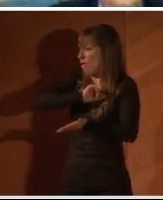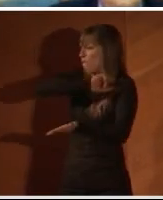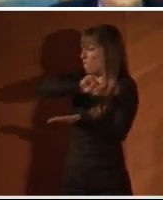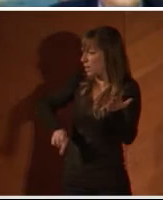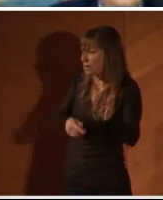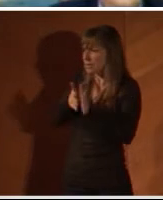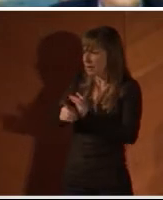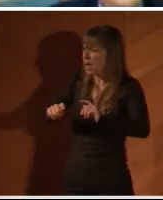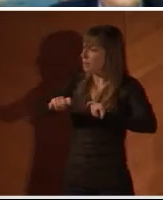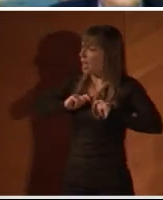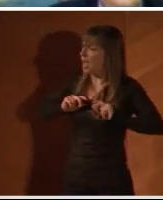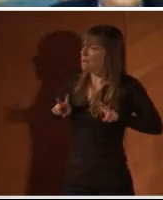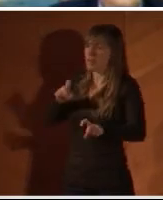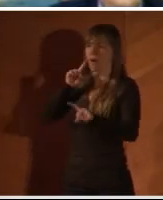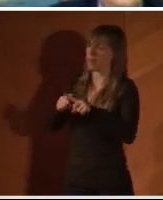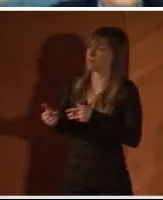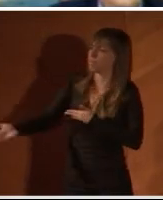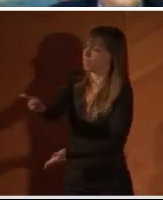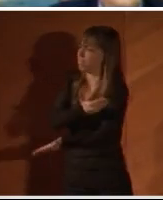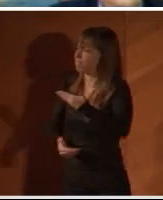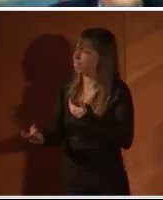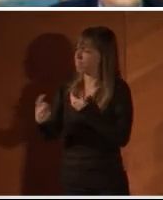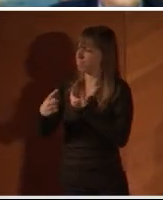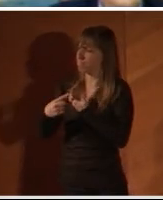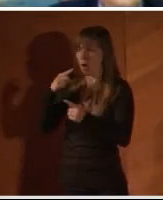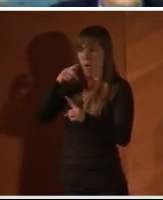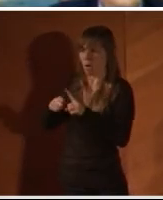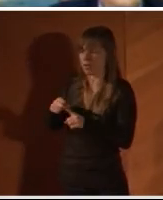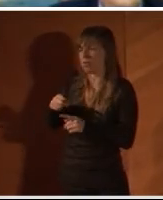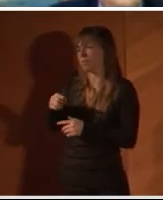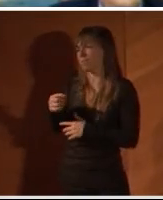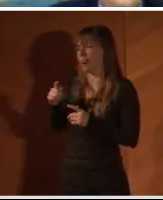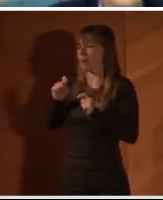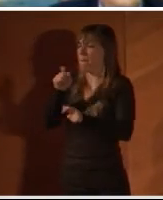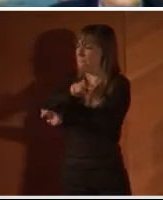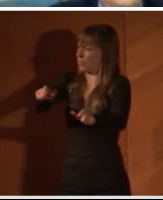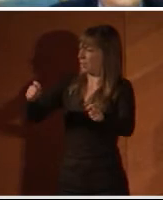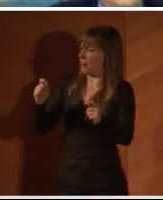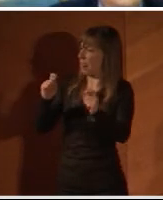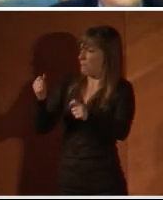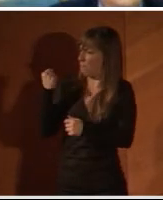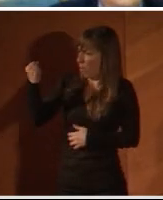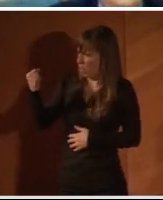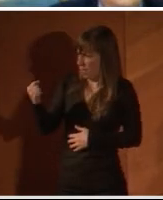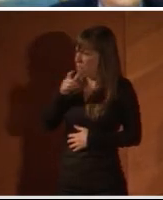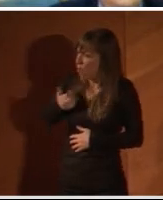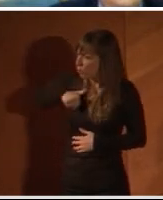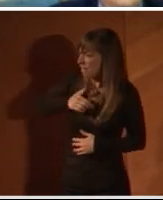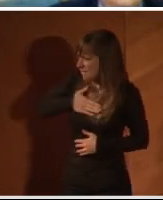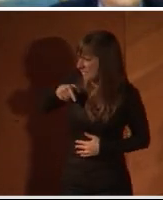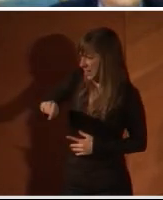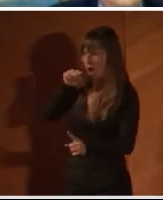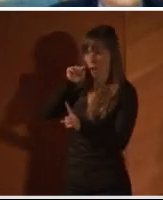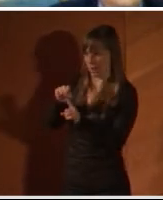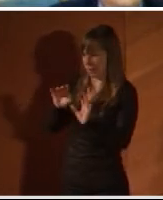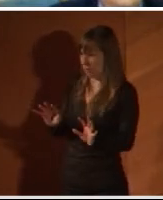innovación participativa para crear una base sólida de cultura participativa y empoderamiento ciudadano que tanto deseamos. Una democracia más